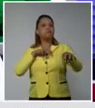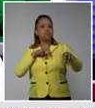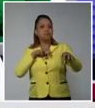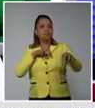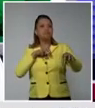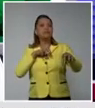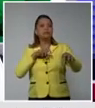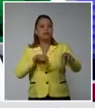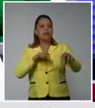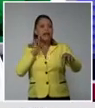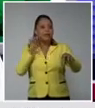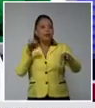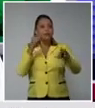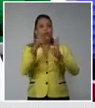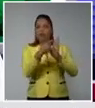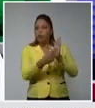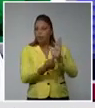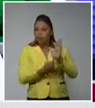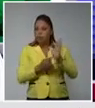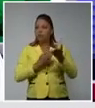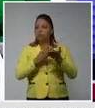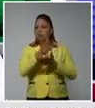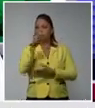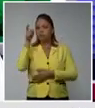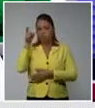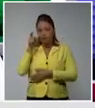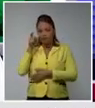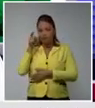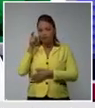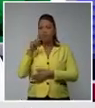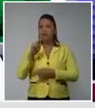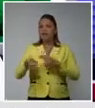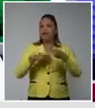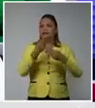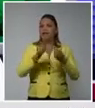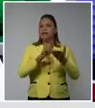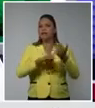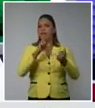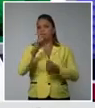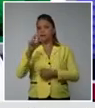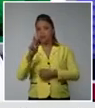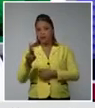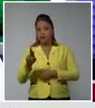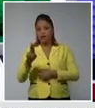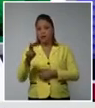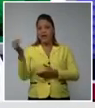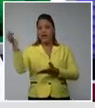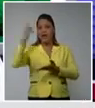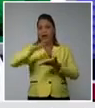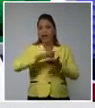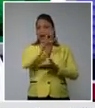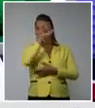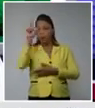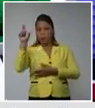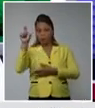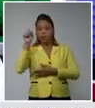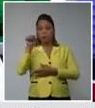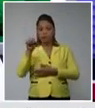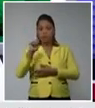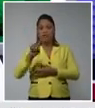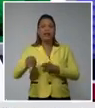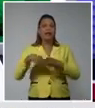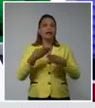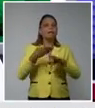en el protocolo de seguimiento, con el PCR que se le hace en el aeropuerto y el del quinto día otro, pues